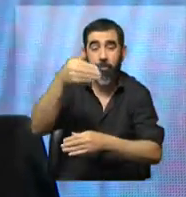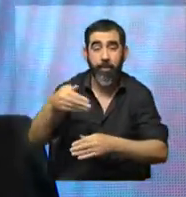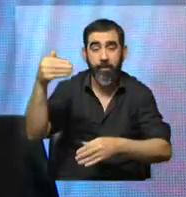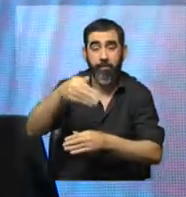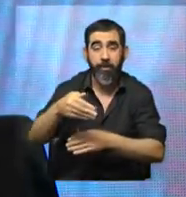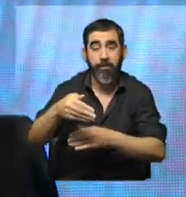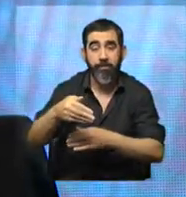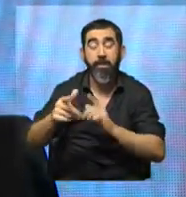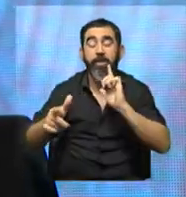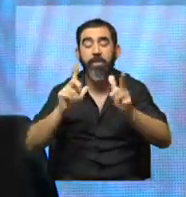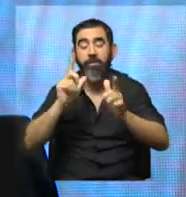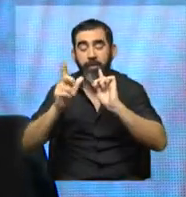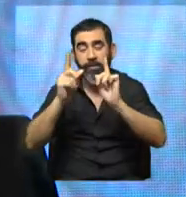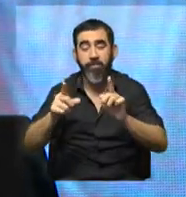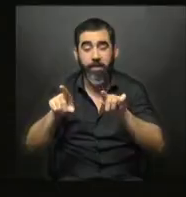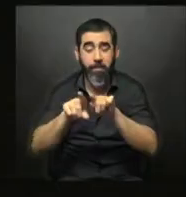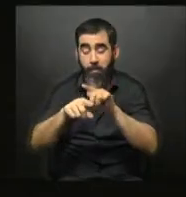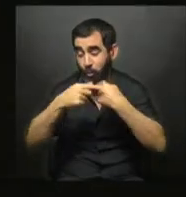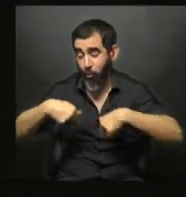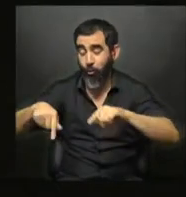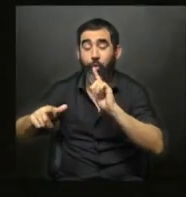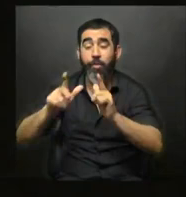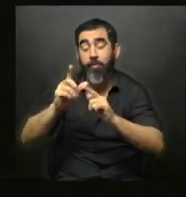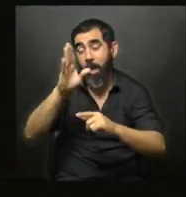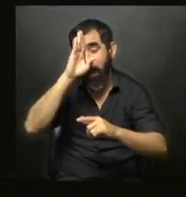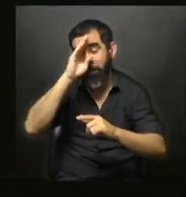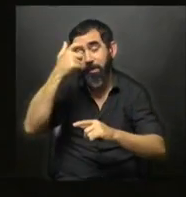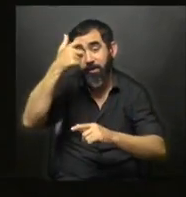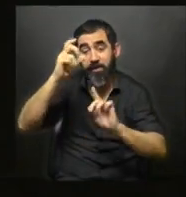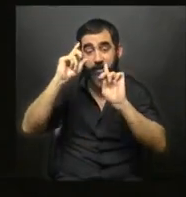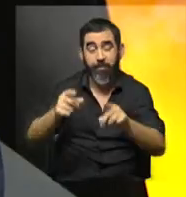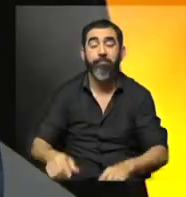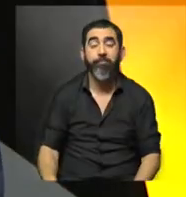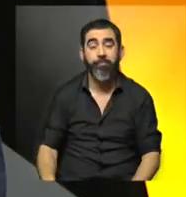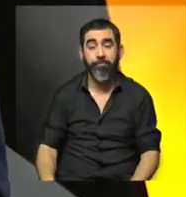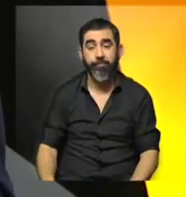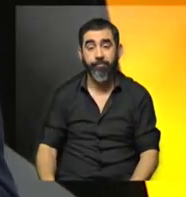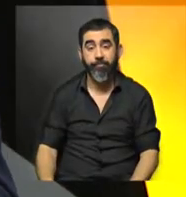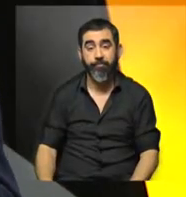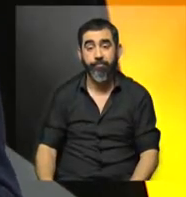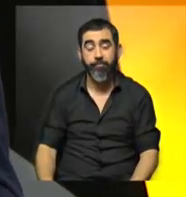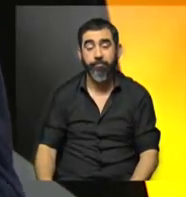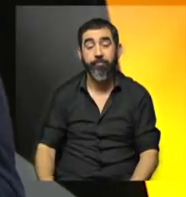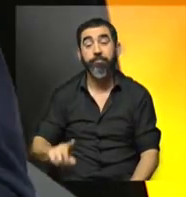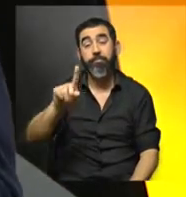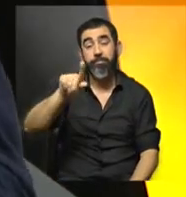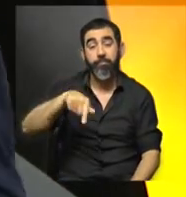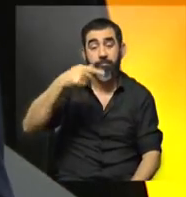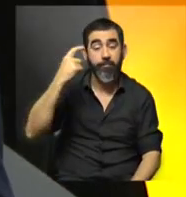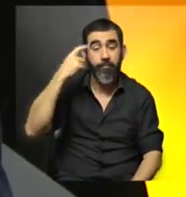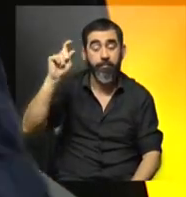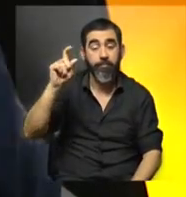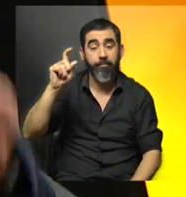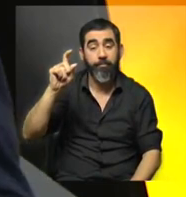se sumen y se diviertan como nos divertimos nosotros y aprendan un poco más de la ciencia. Después de este debut, ¿la idea es